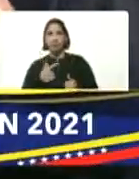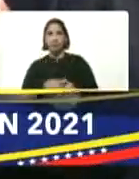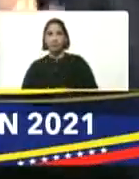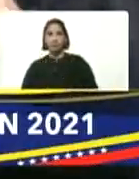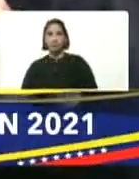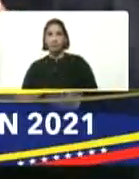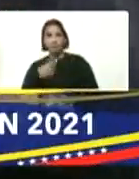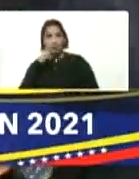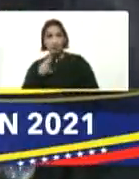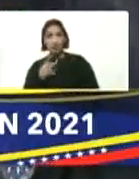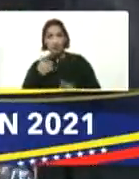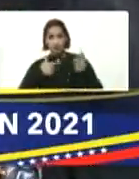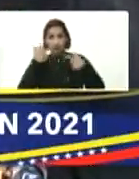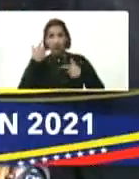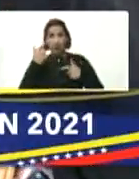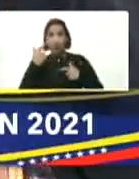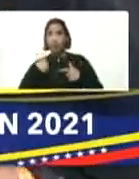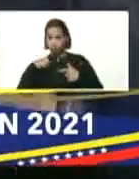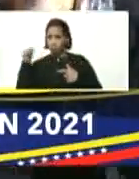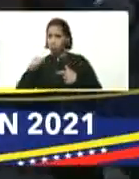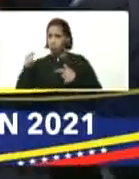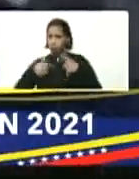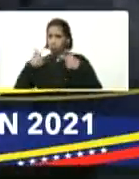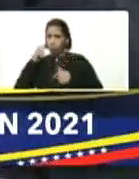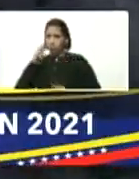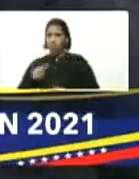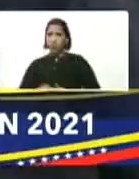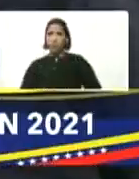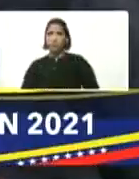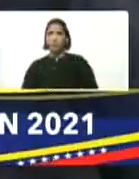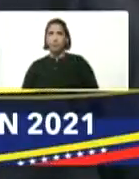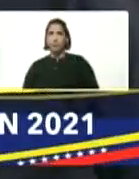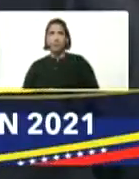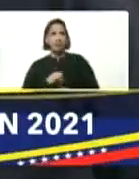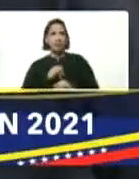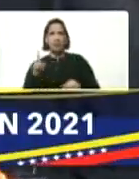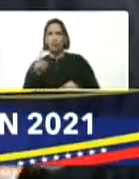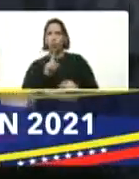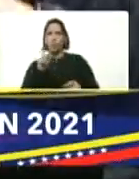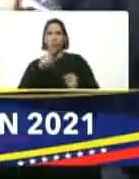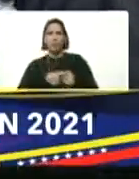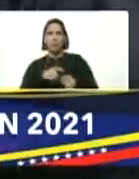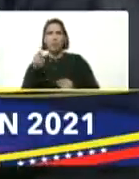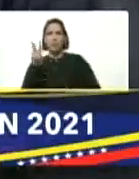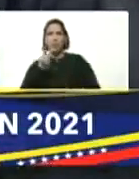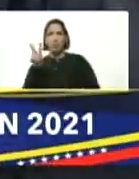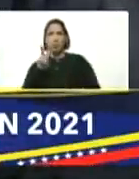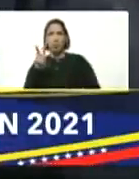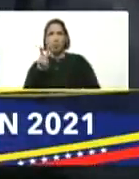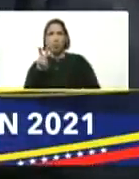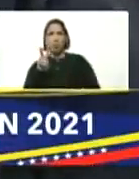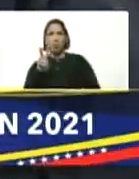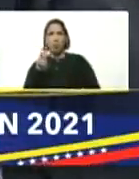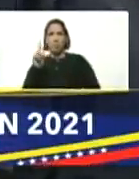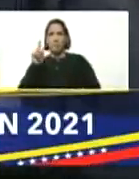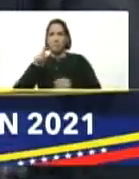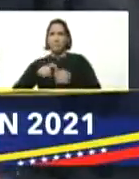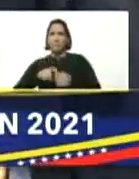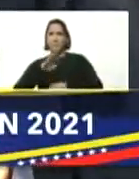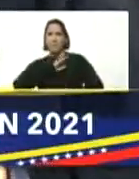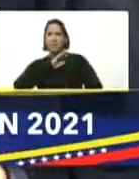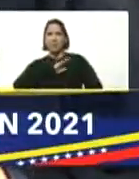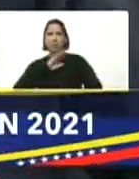ves a Chávez, ¿tú ves a Chávez? Digo, sí lo veo. Dile que ya no pertenece a Venezuela, que le pertenece al mundo y a